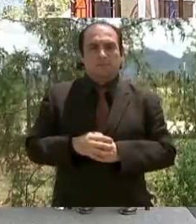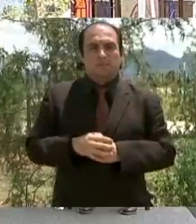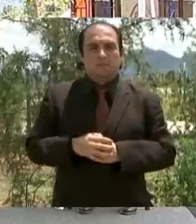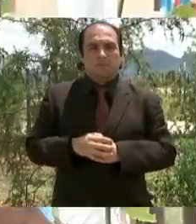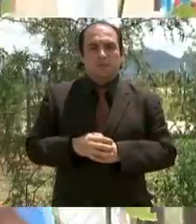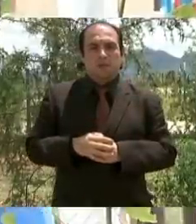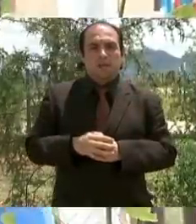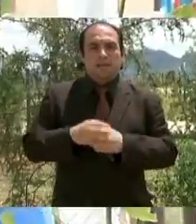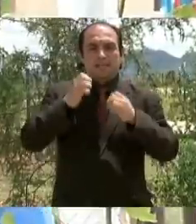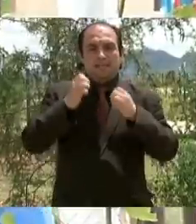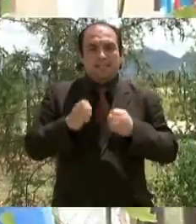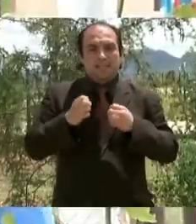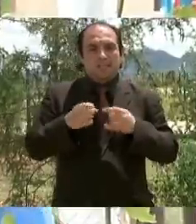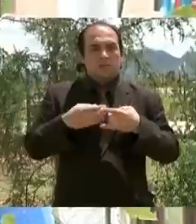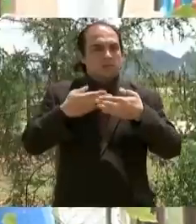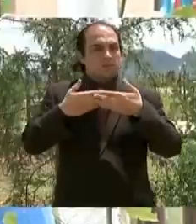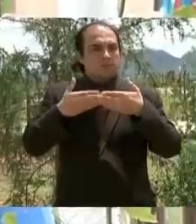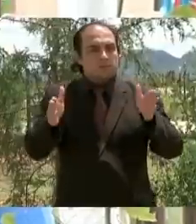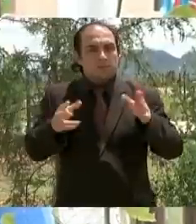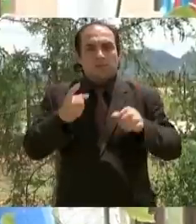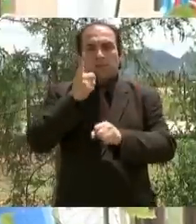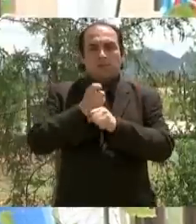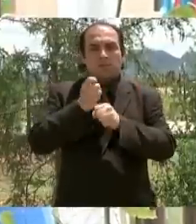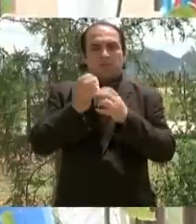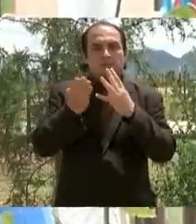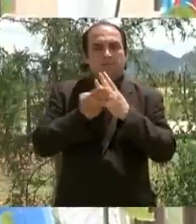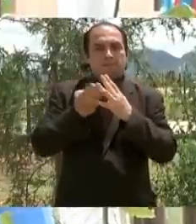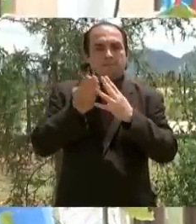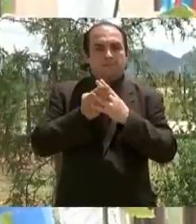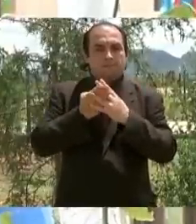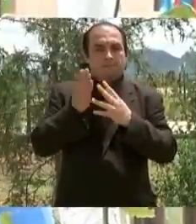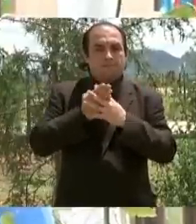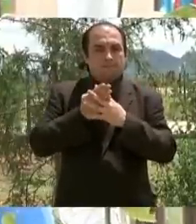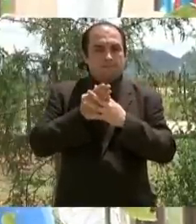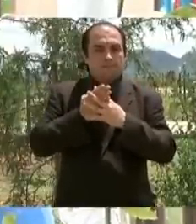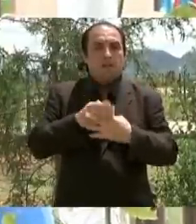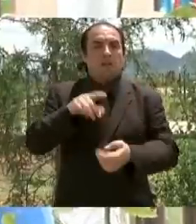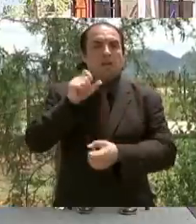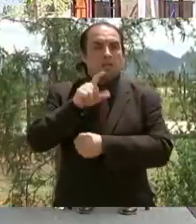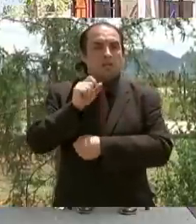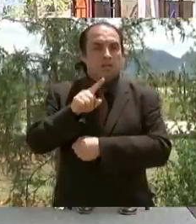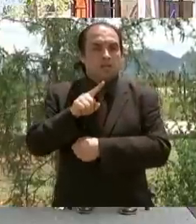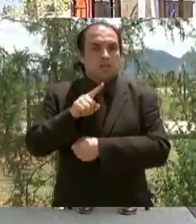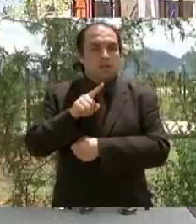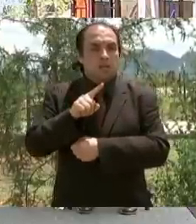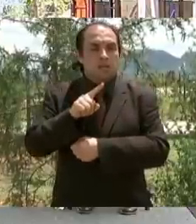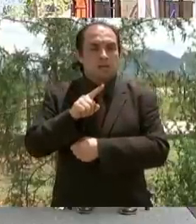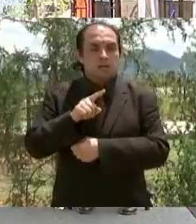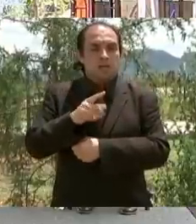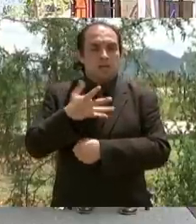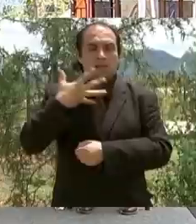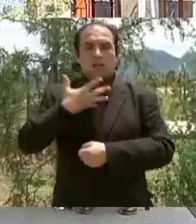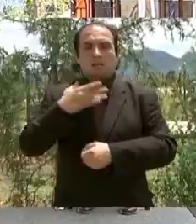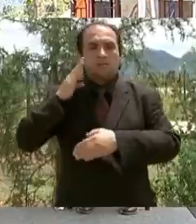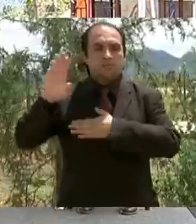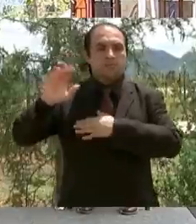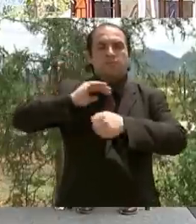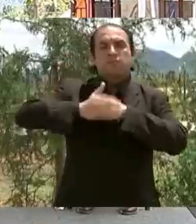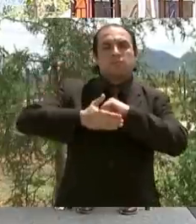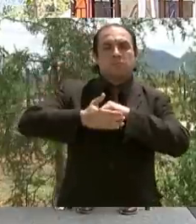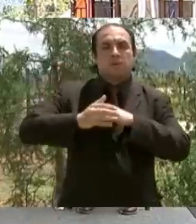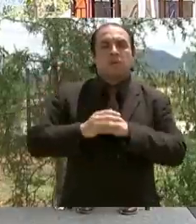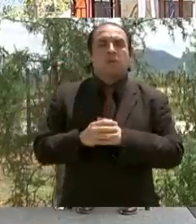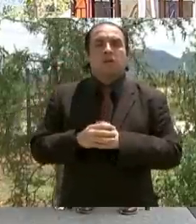que estemos inaugurando una primera etapa y que exista el compromiso de terminar,